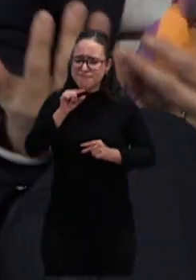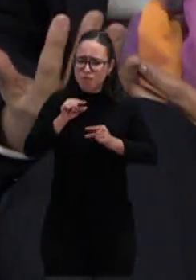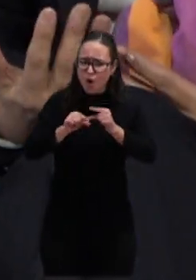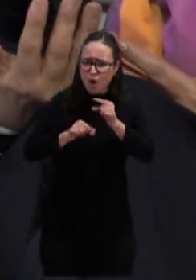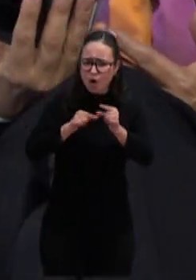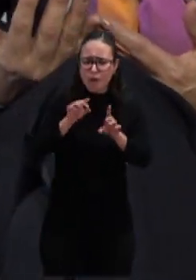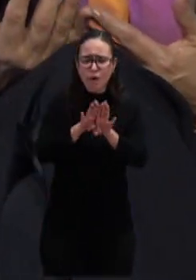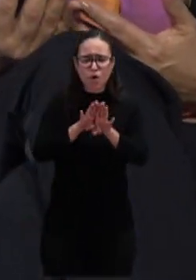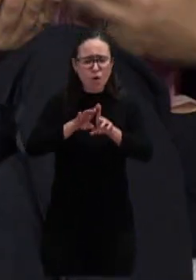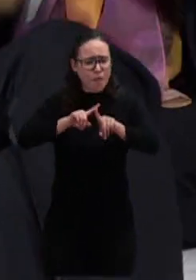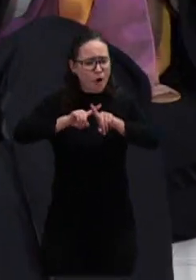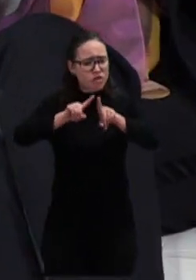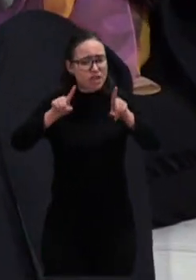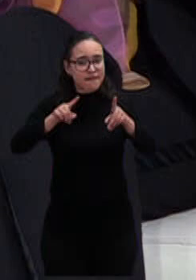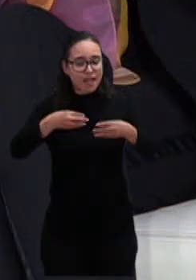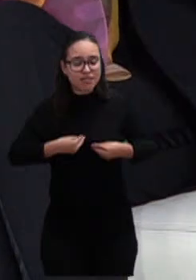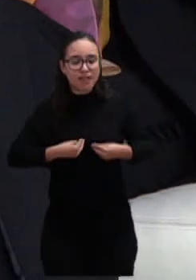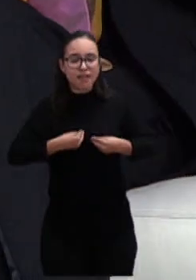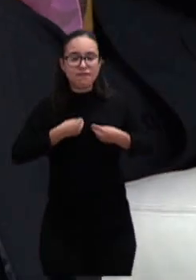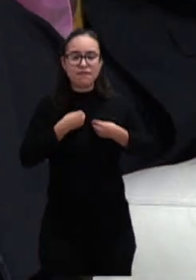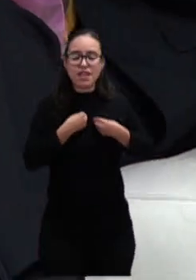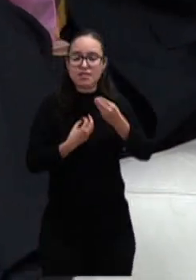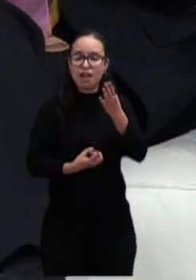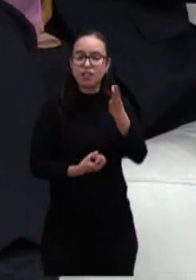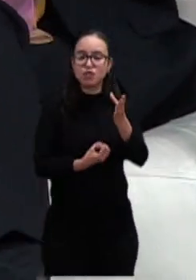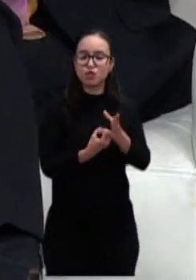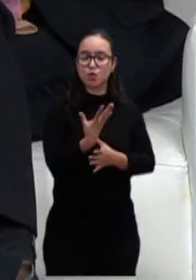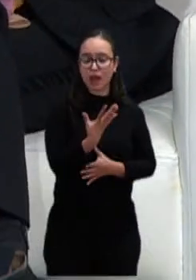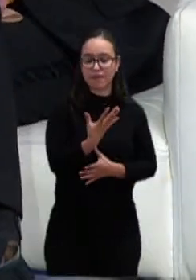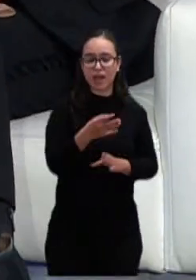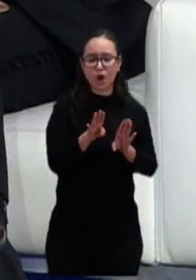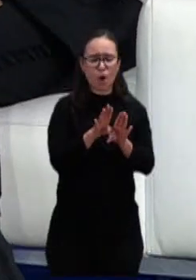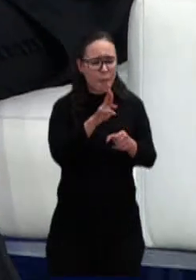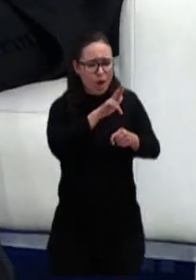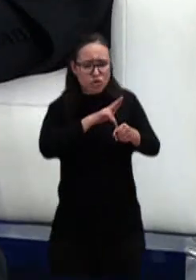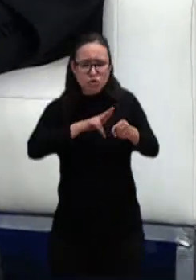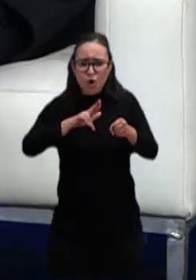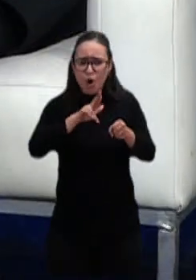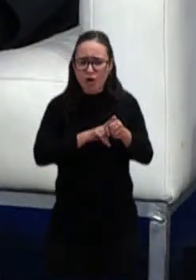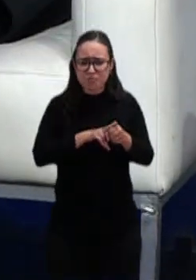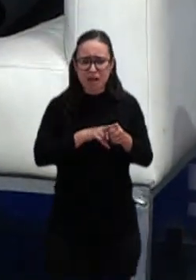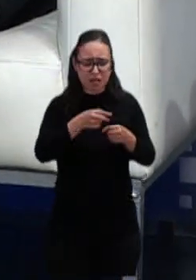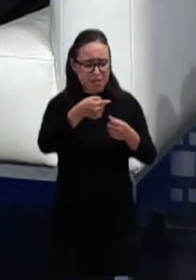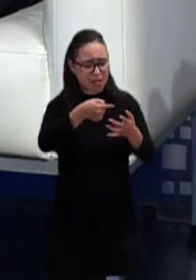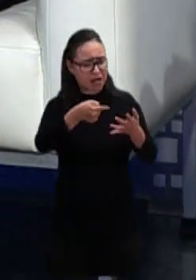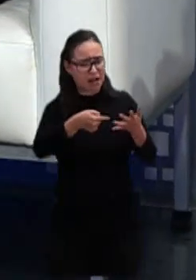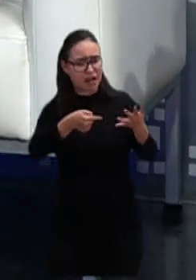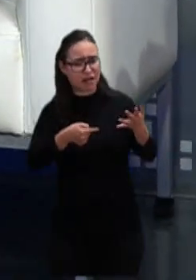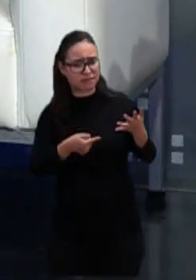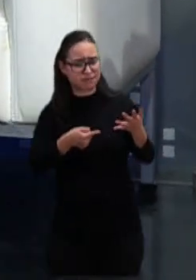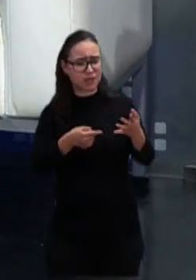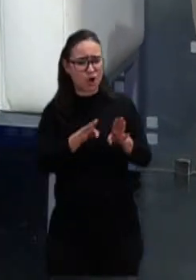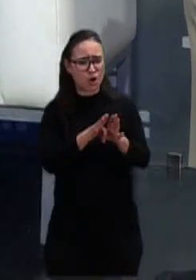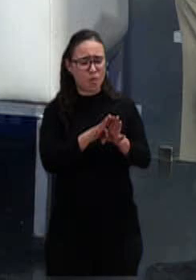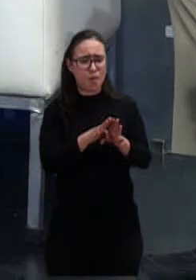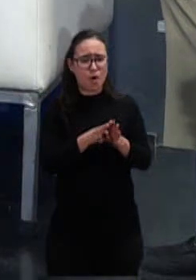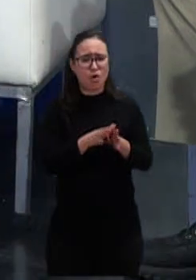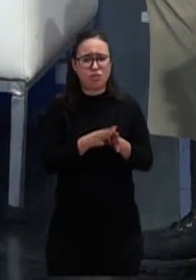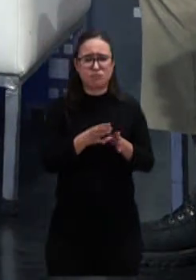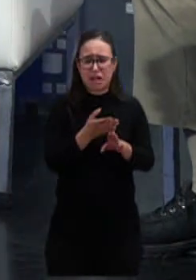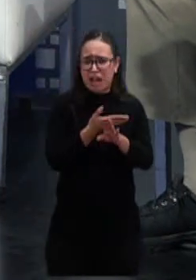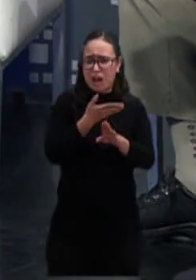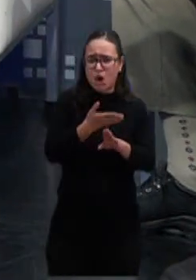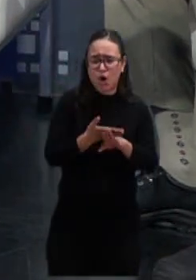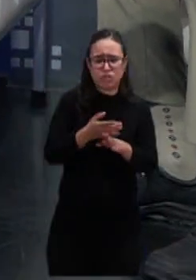nueva realidad y no tomar como normalizar todas estas conductas que son anti jurídicos y que son